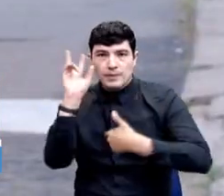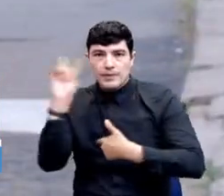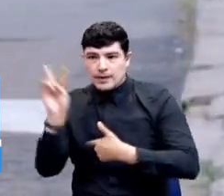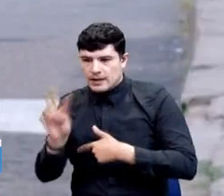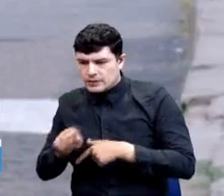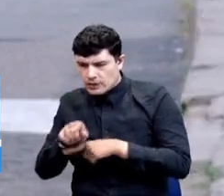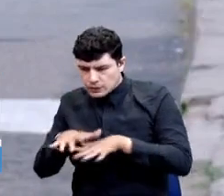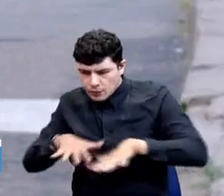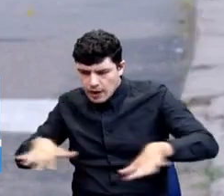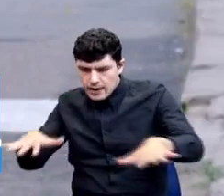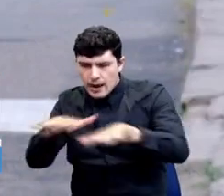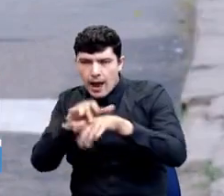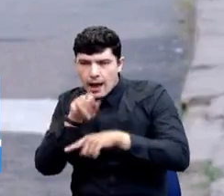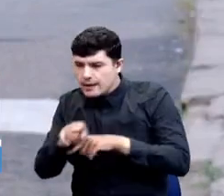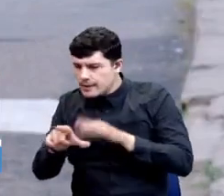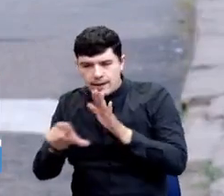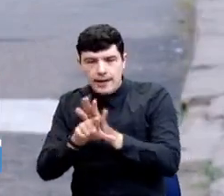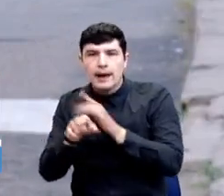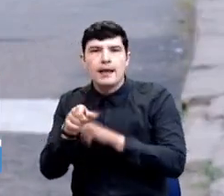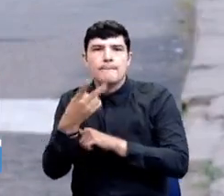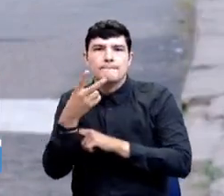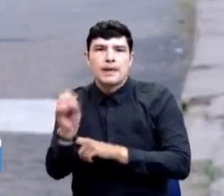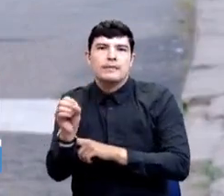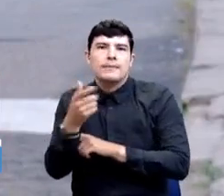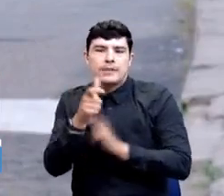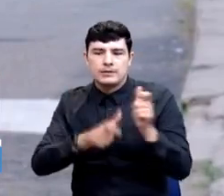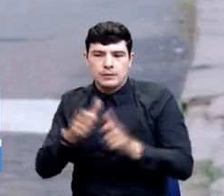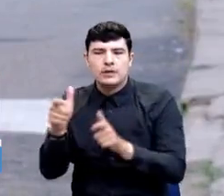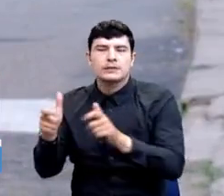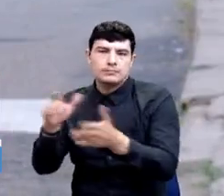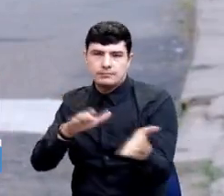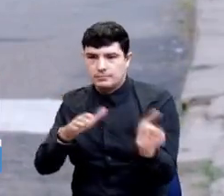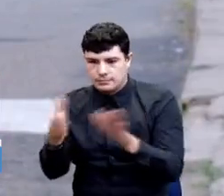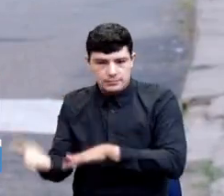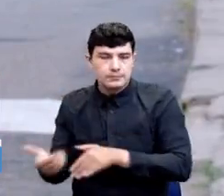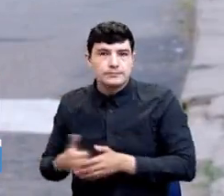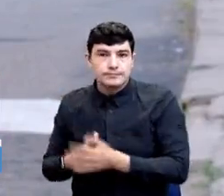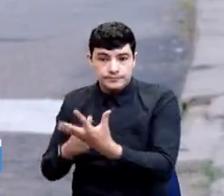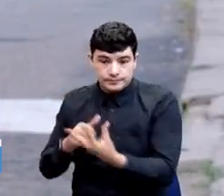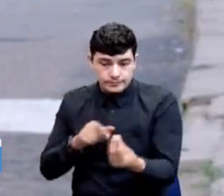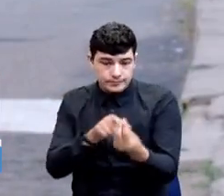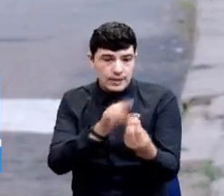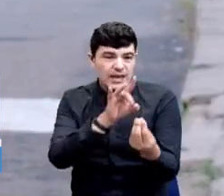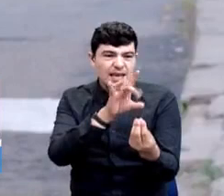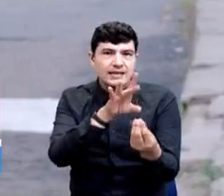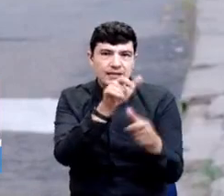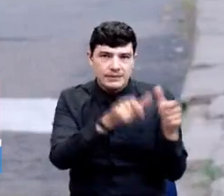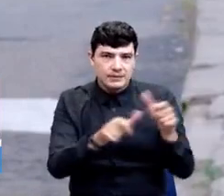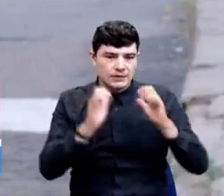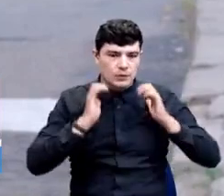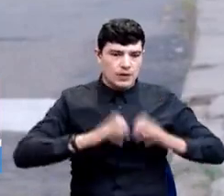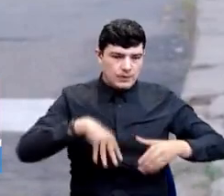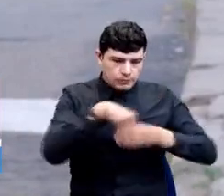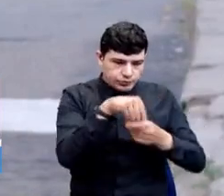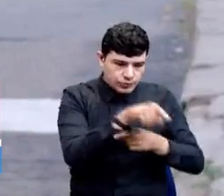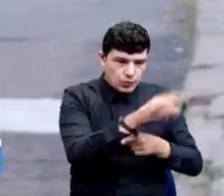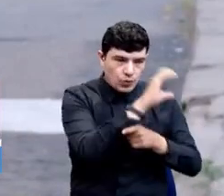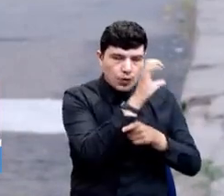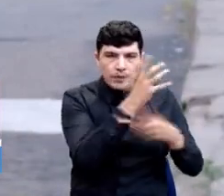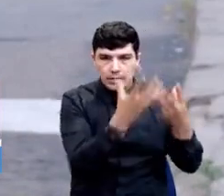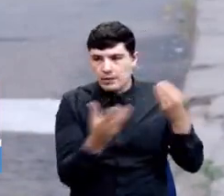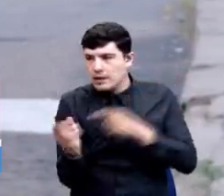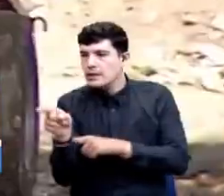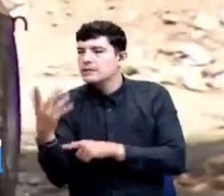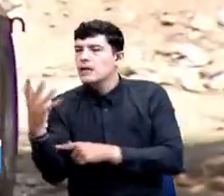al norte de Santander con el estado táchira de estos 15 cuerpos han sido hallados de lado colombiano y 5 en territorio